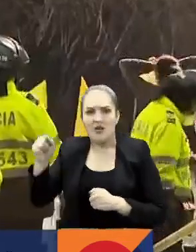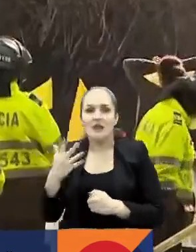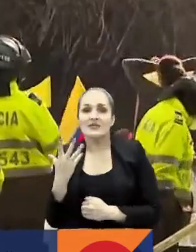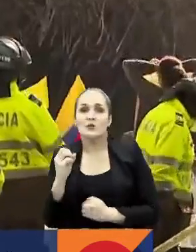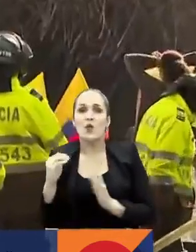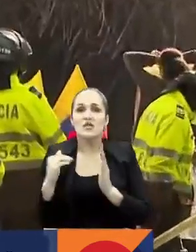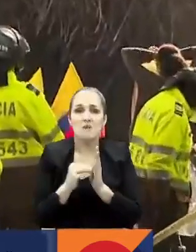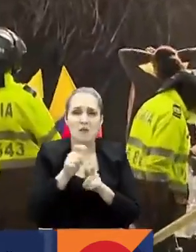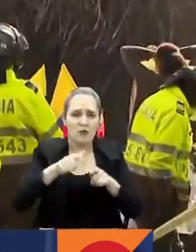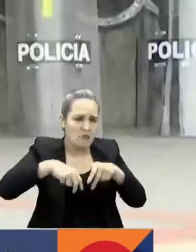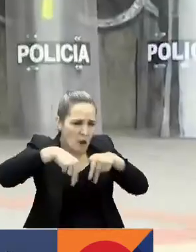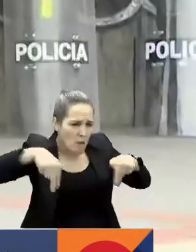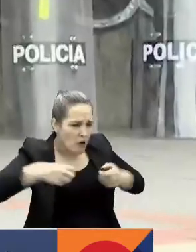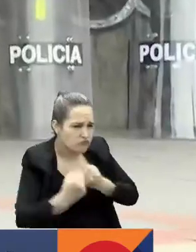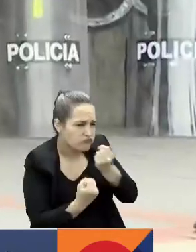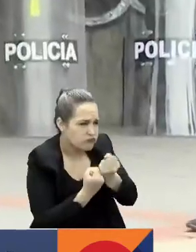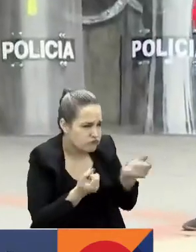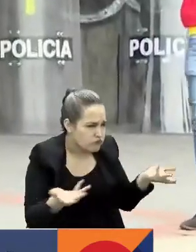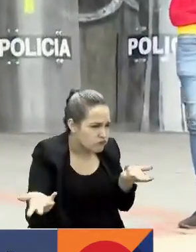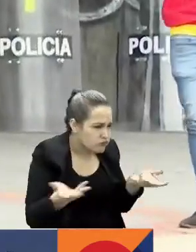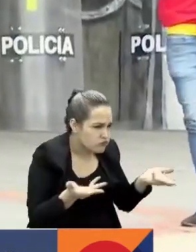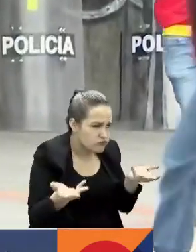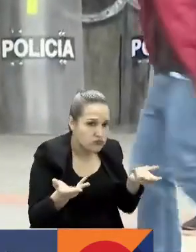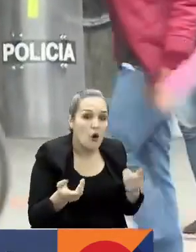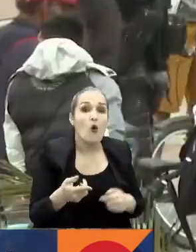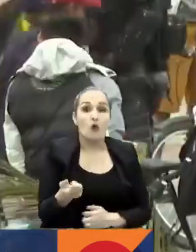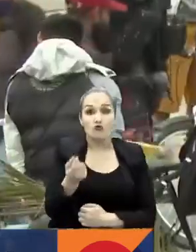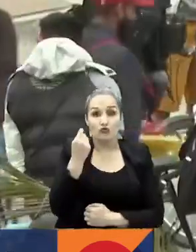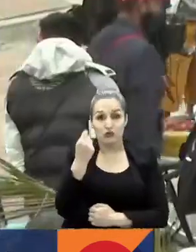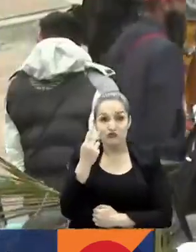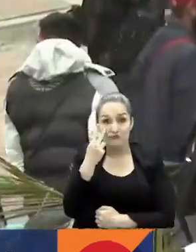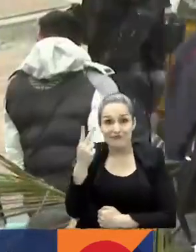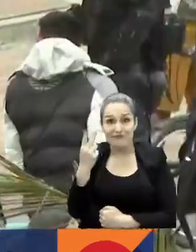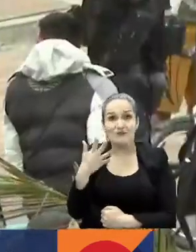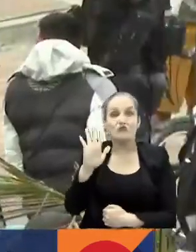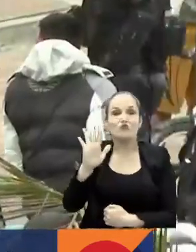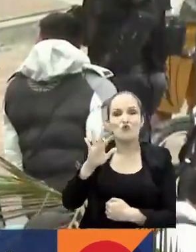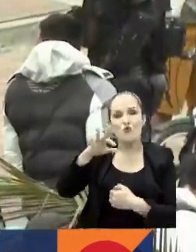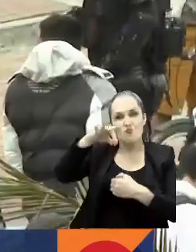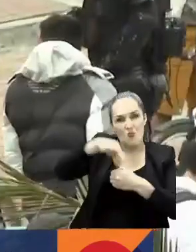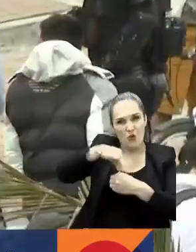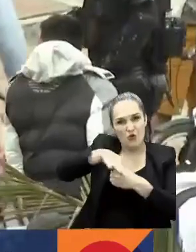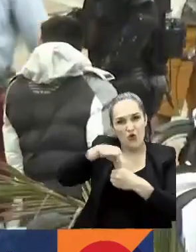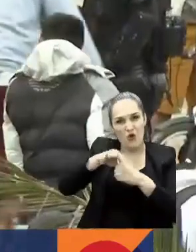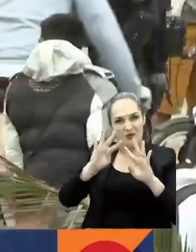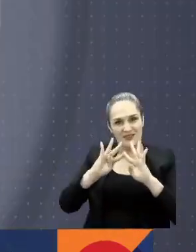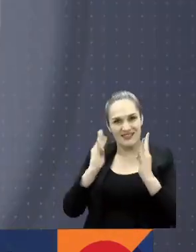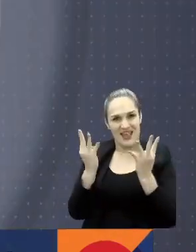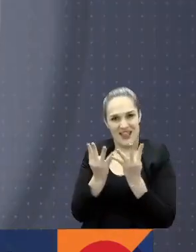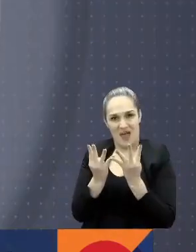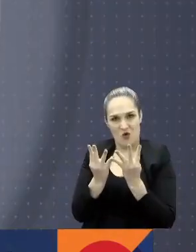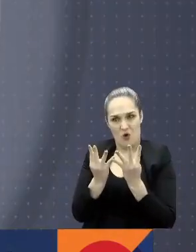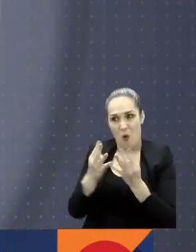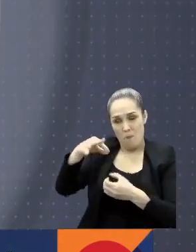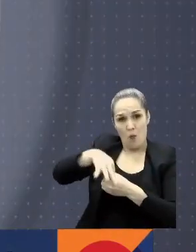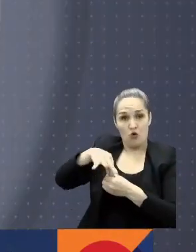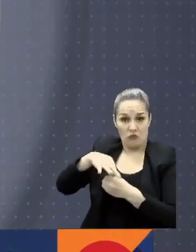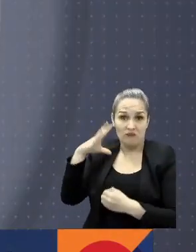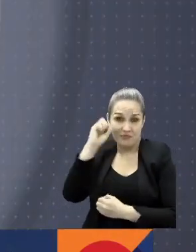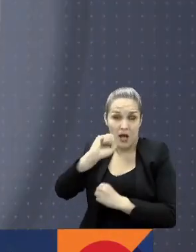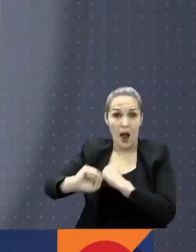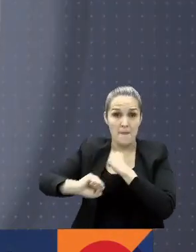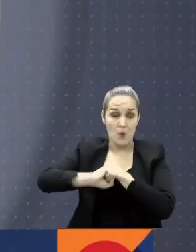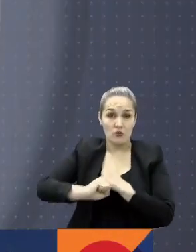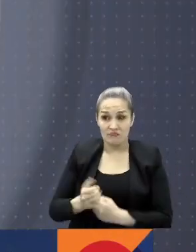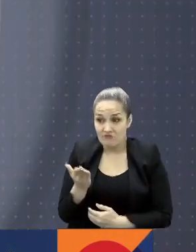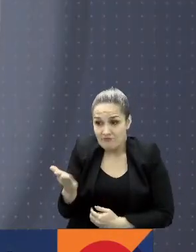50.000 hombres. Asegura que eso fue lo que se reflejó en últimas en la votación de la moción de censura en su contra. Una votación que